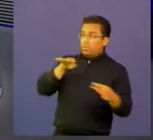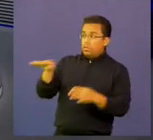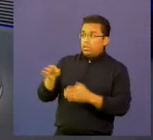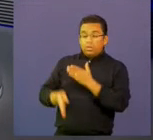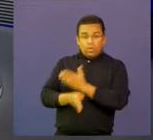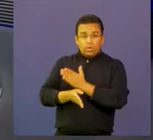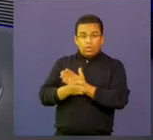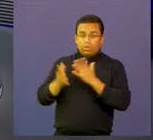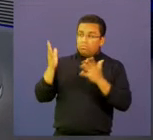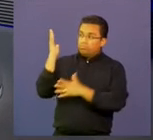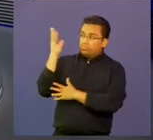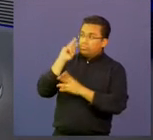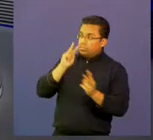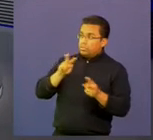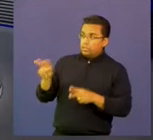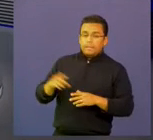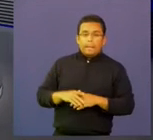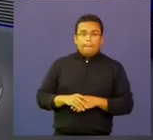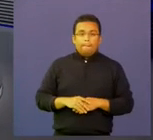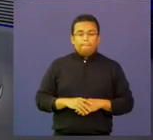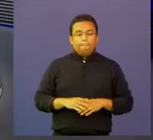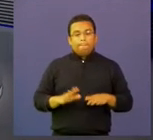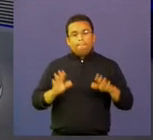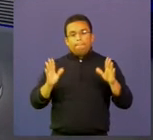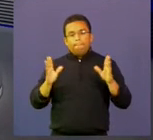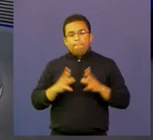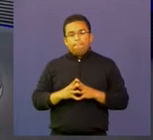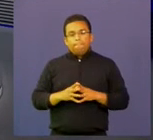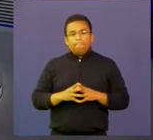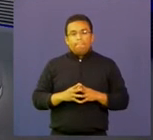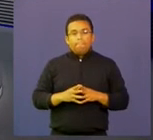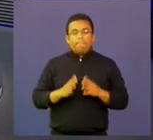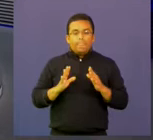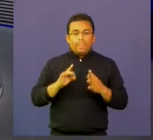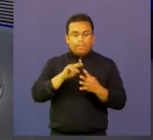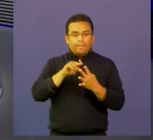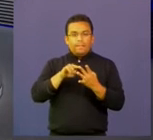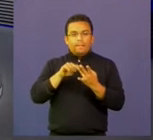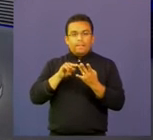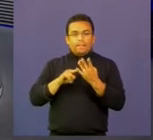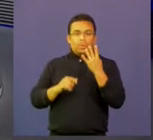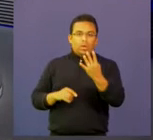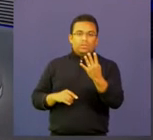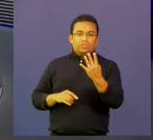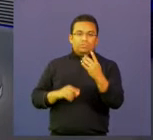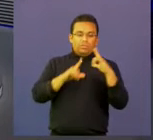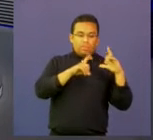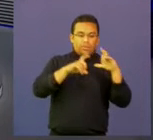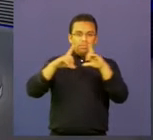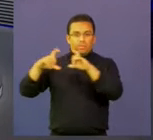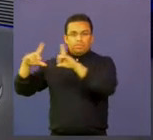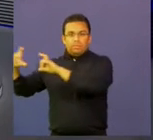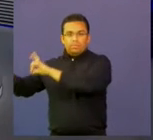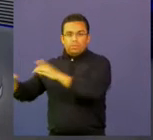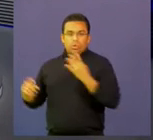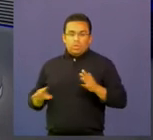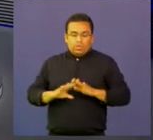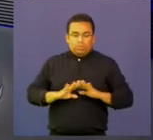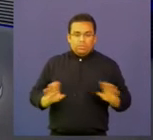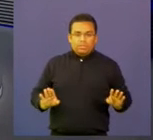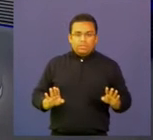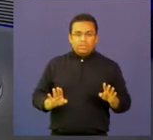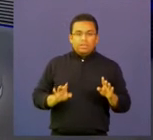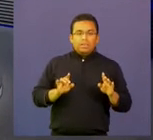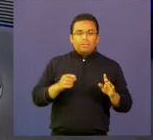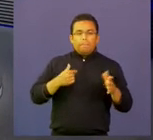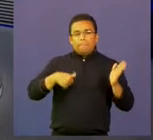su charla de economía digital. Van a hacer 4 imágenes. Eso va a ser la presentación. No, también es una forma de hacerlo un